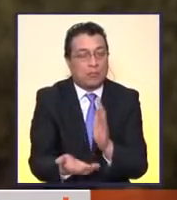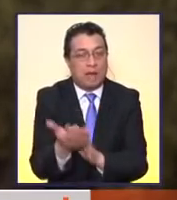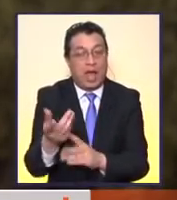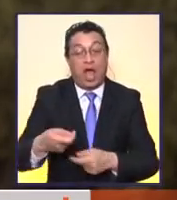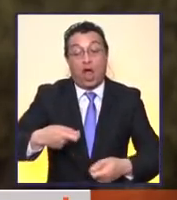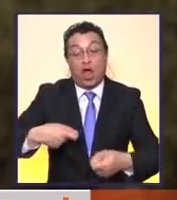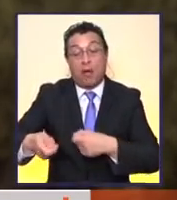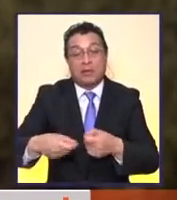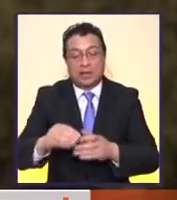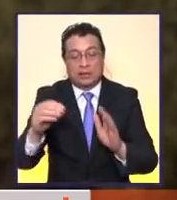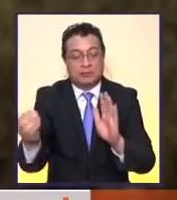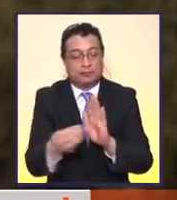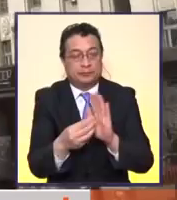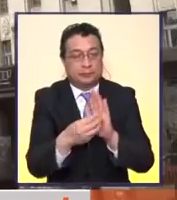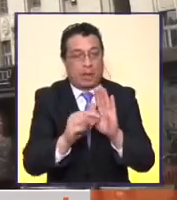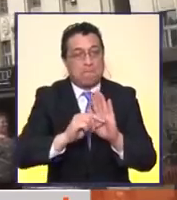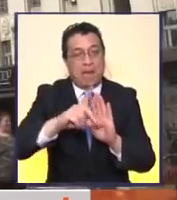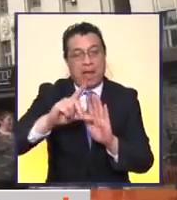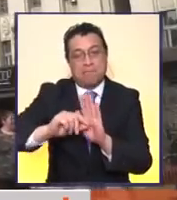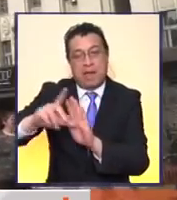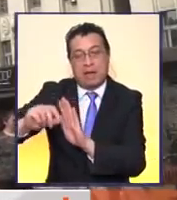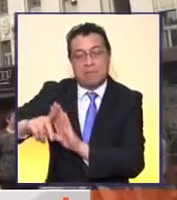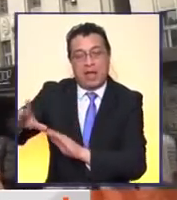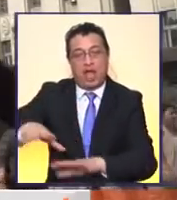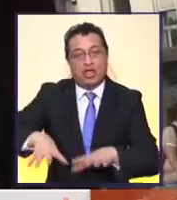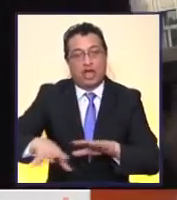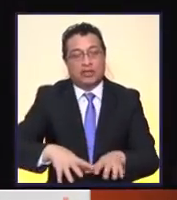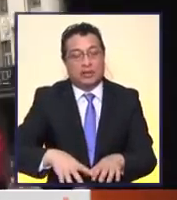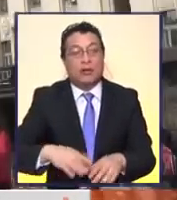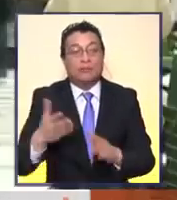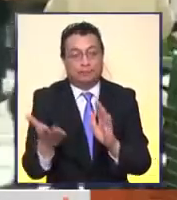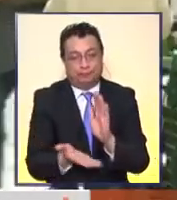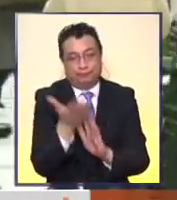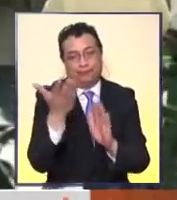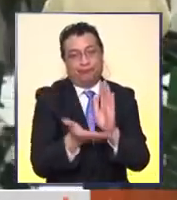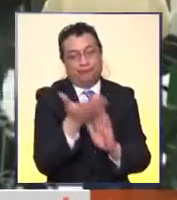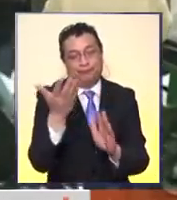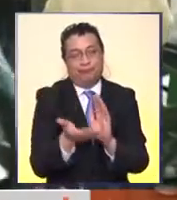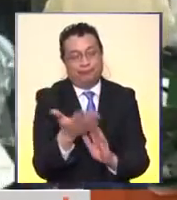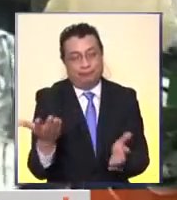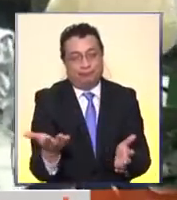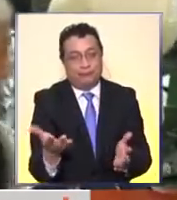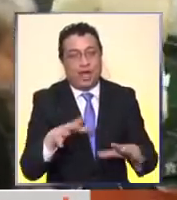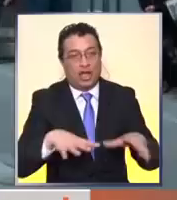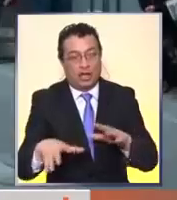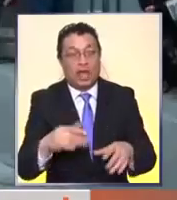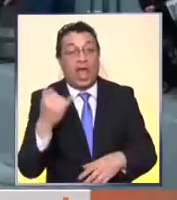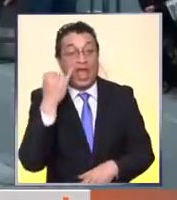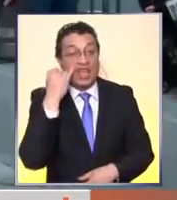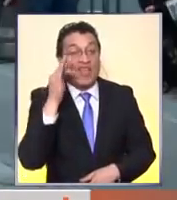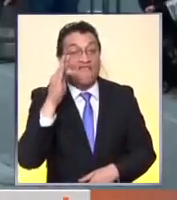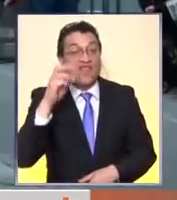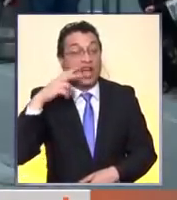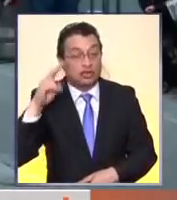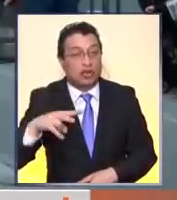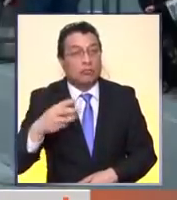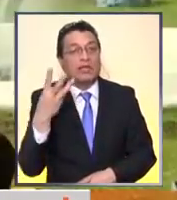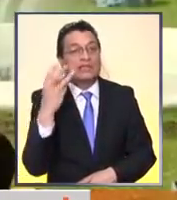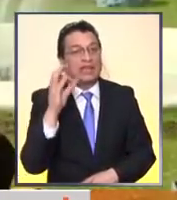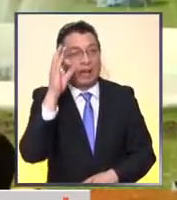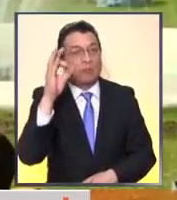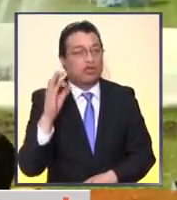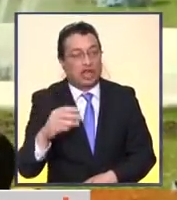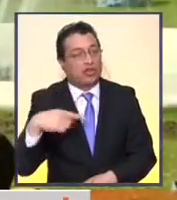remarcan precios a niveles más altos es decir suben los precios argentina tiene una inflación anual cercana al 30 por ciento